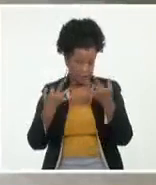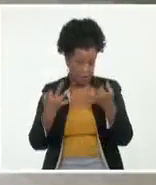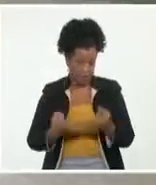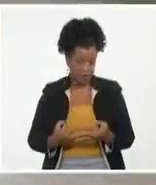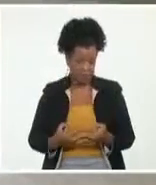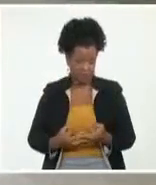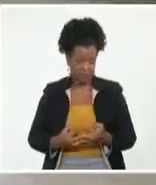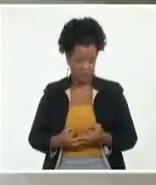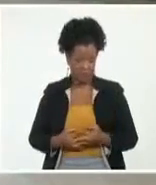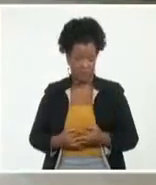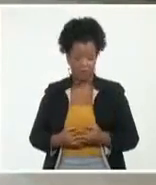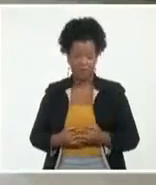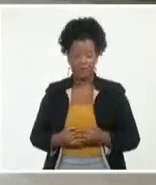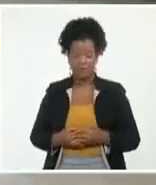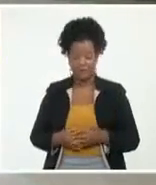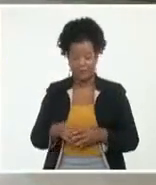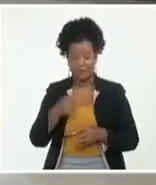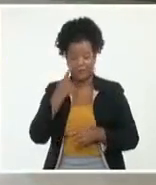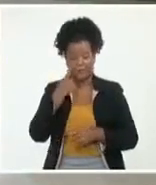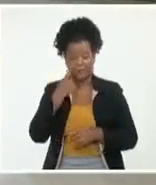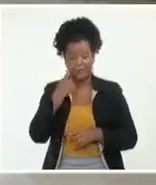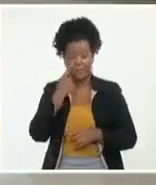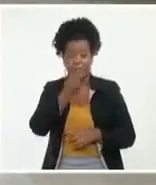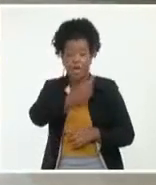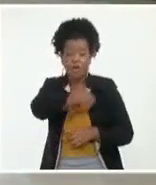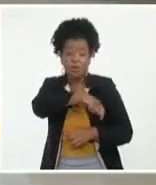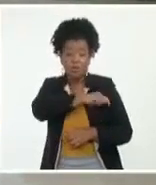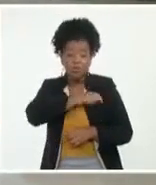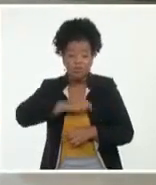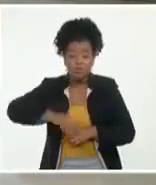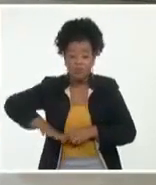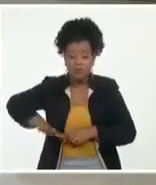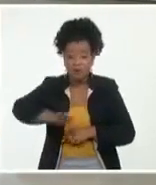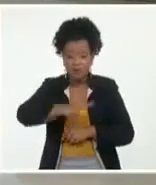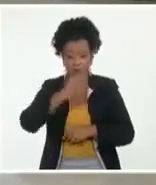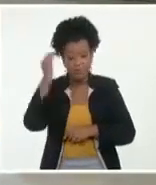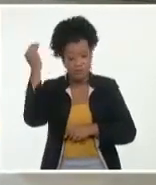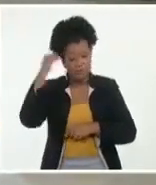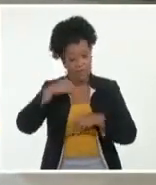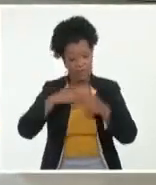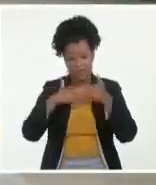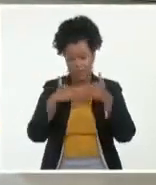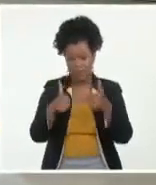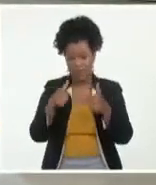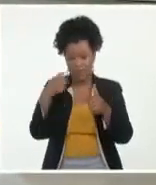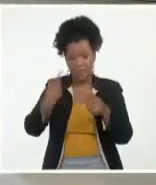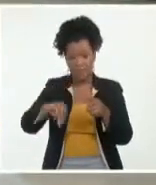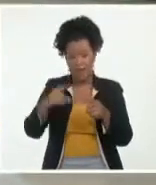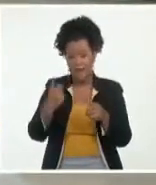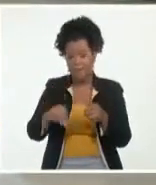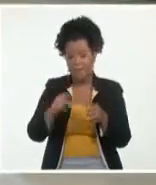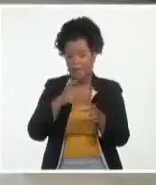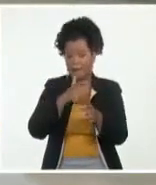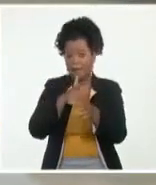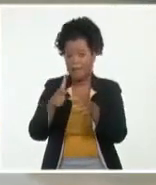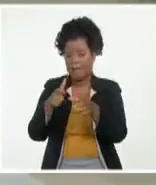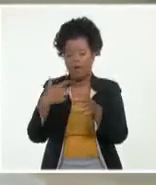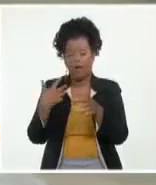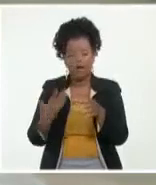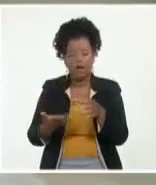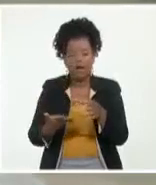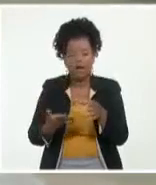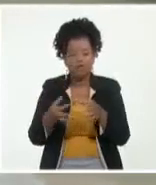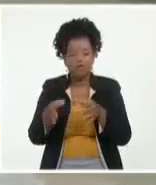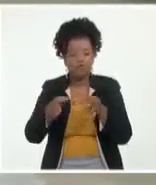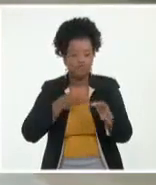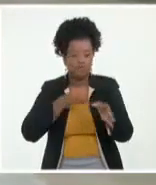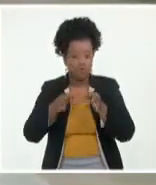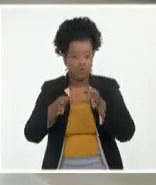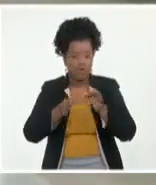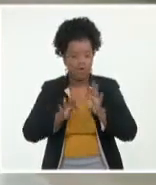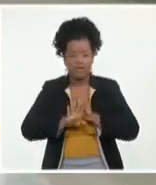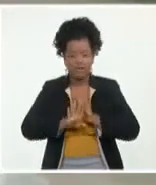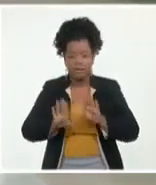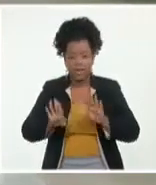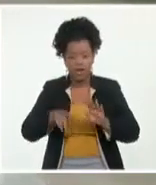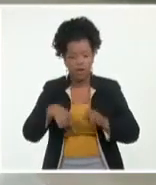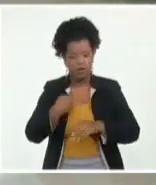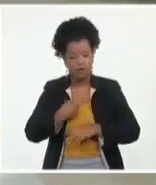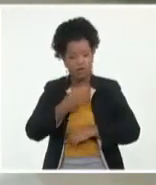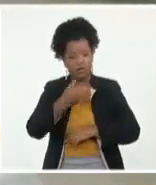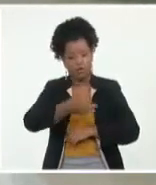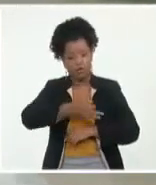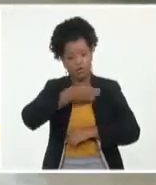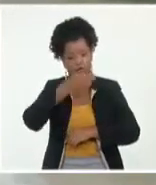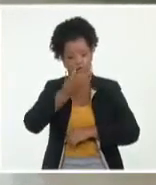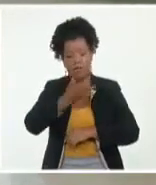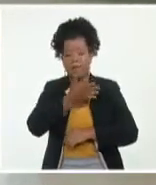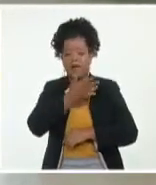Bueno, ya hoy la población conoce muy bien qué es un ensayo clínico. Ya, yo creo que se han dado clases,